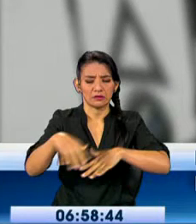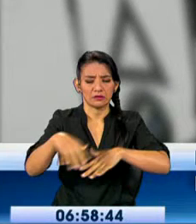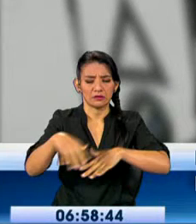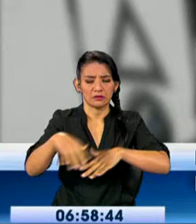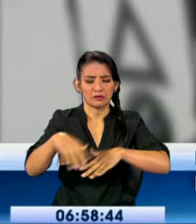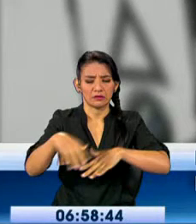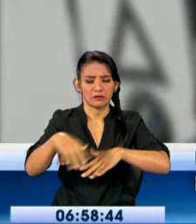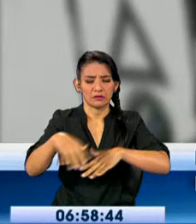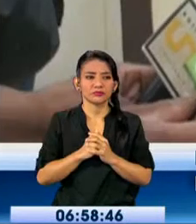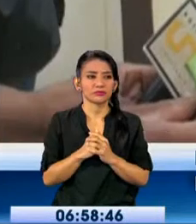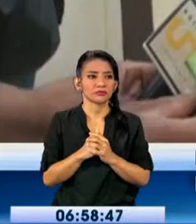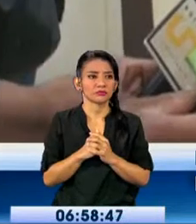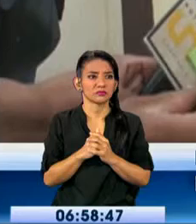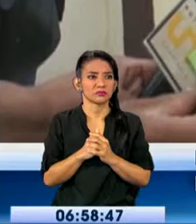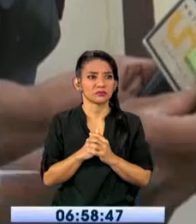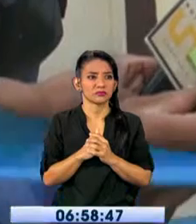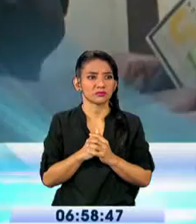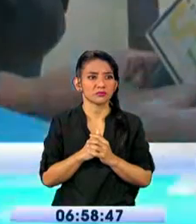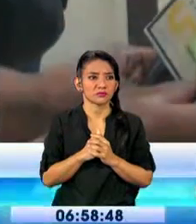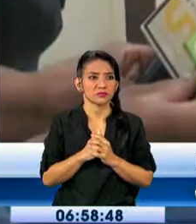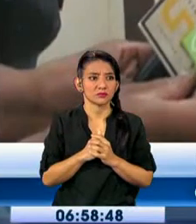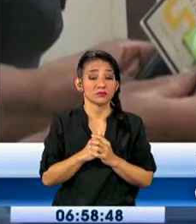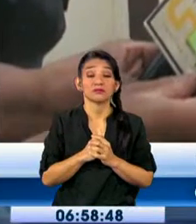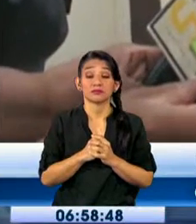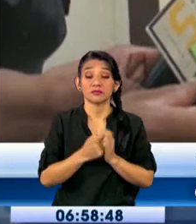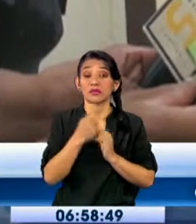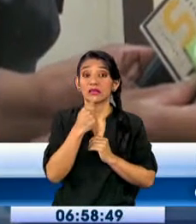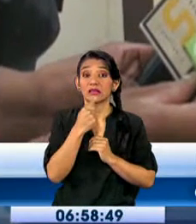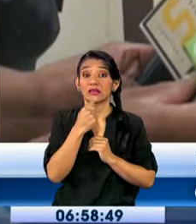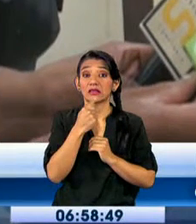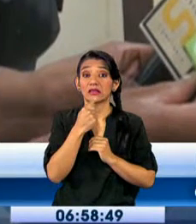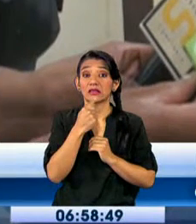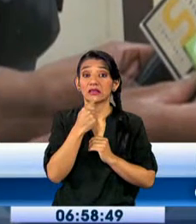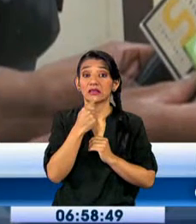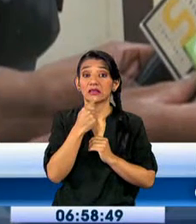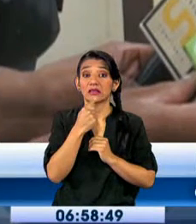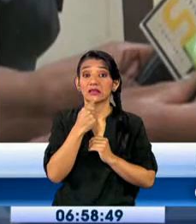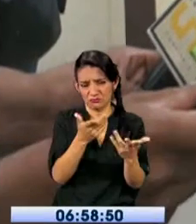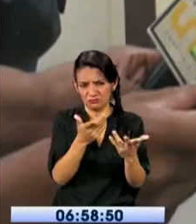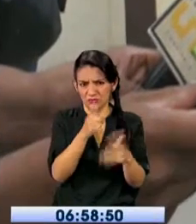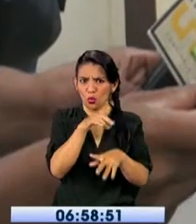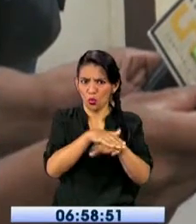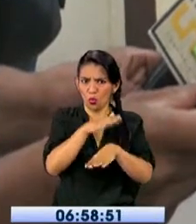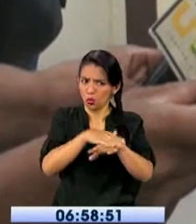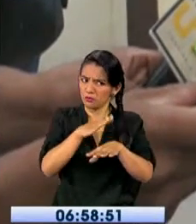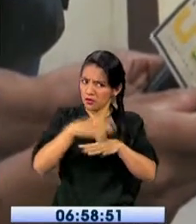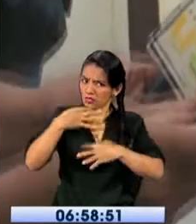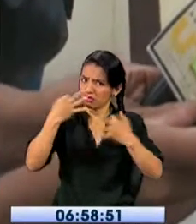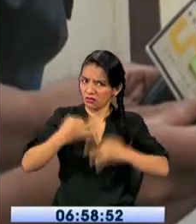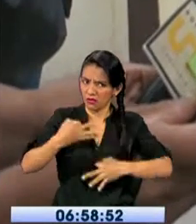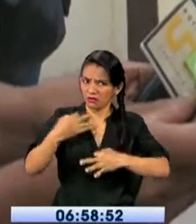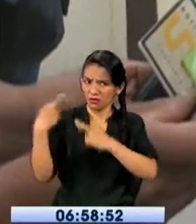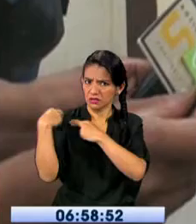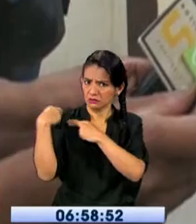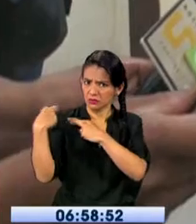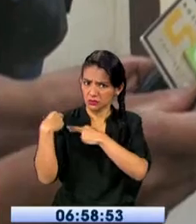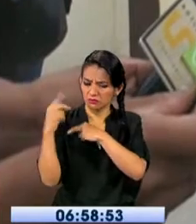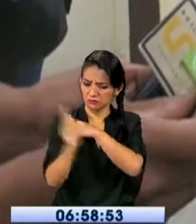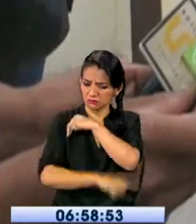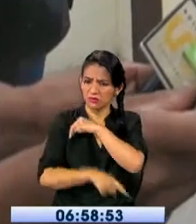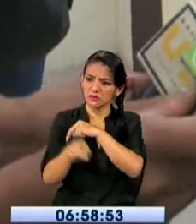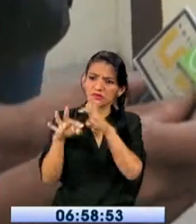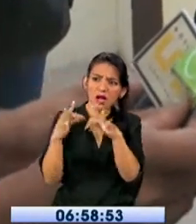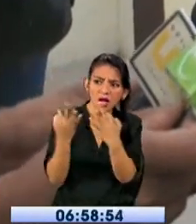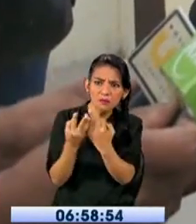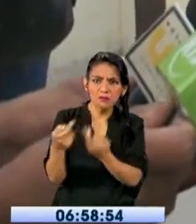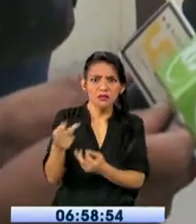Queremos justicia y que las personas que hicieron todo este daño, pues, que afronten la situación, que como dejan a los